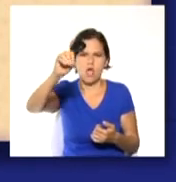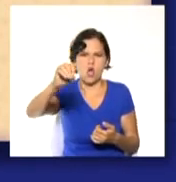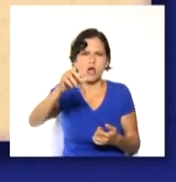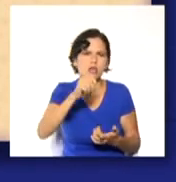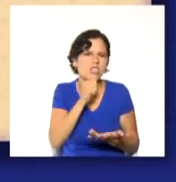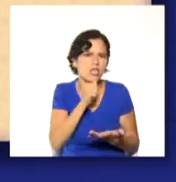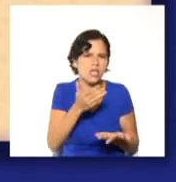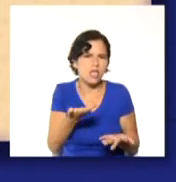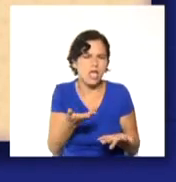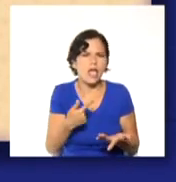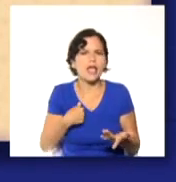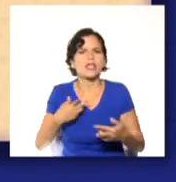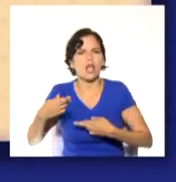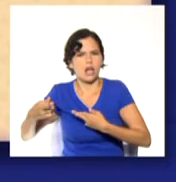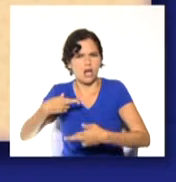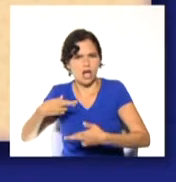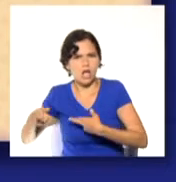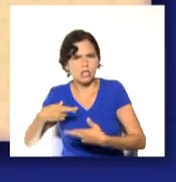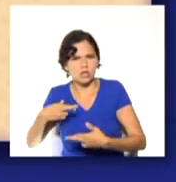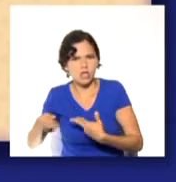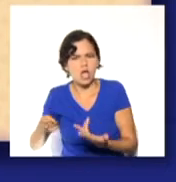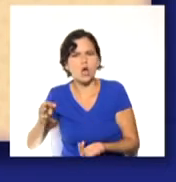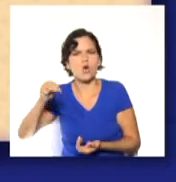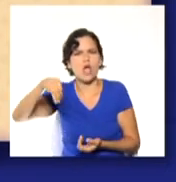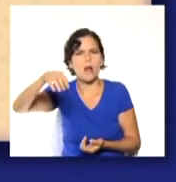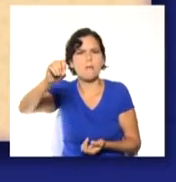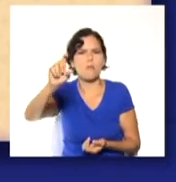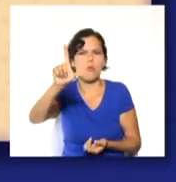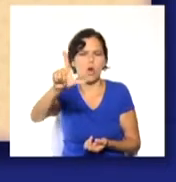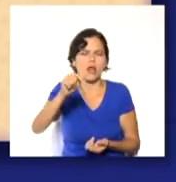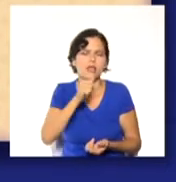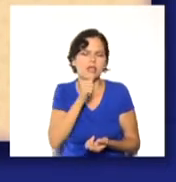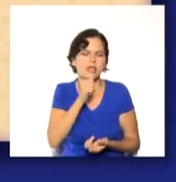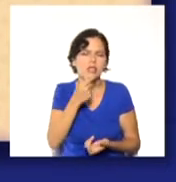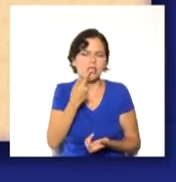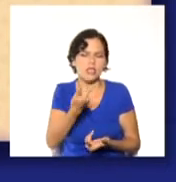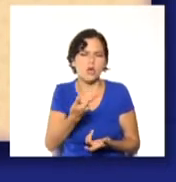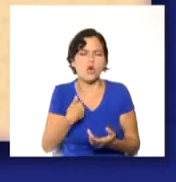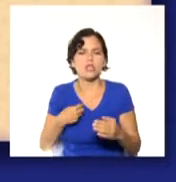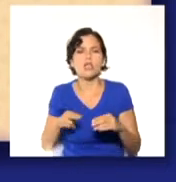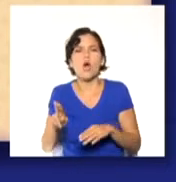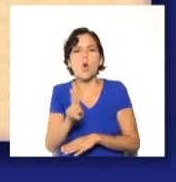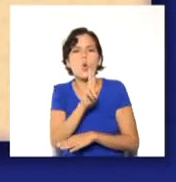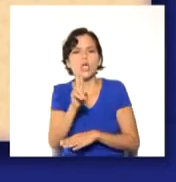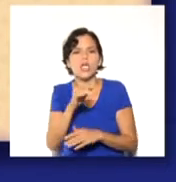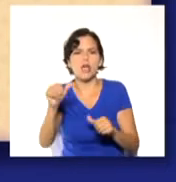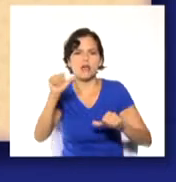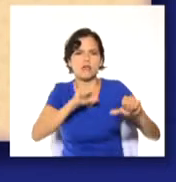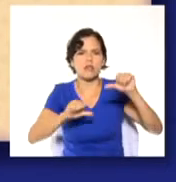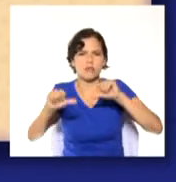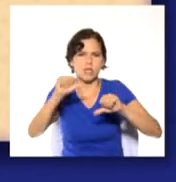acabo de mencionar, relacionado con el mol, es quien estableció esa unidad química y el número de